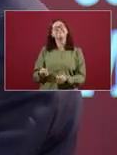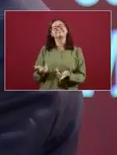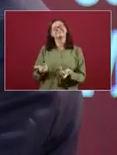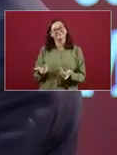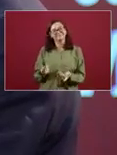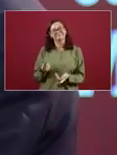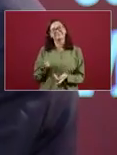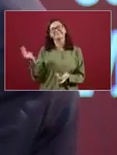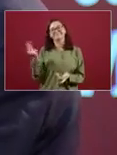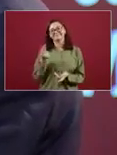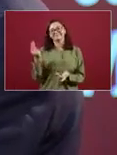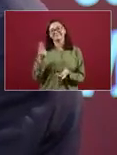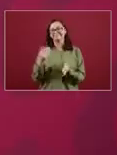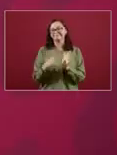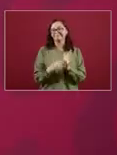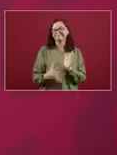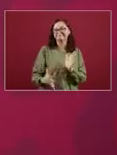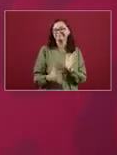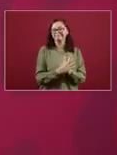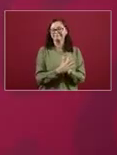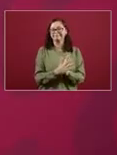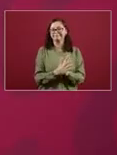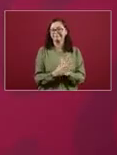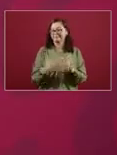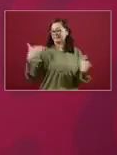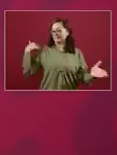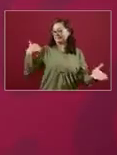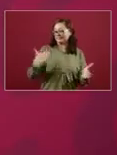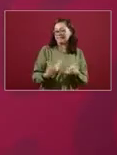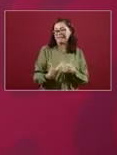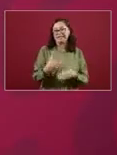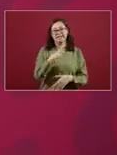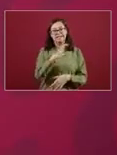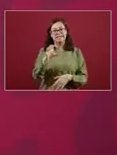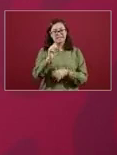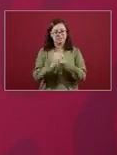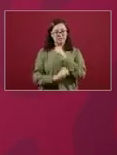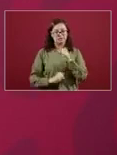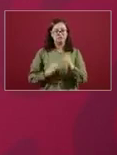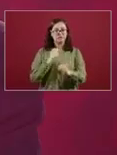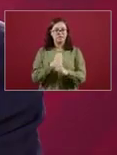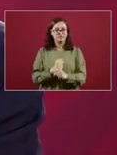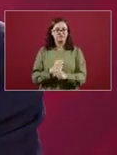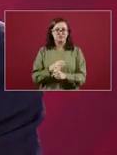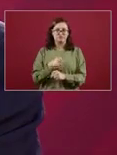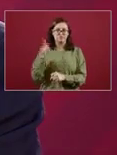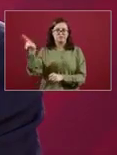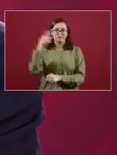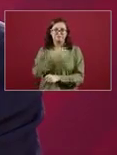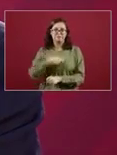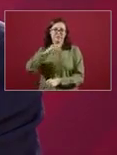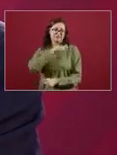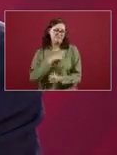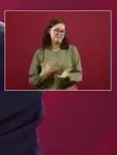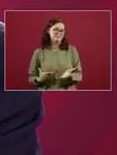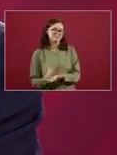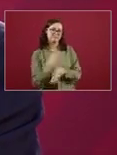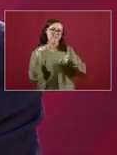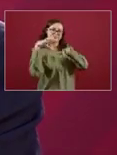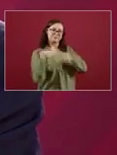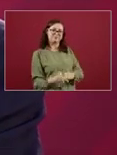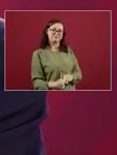Vamos, estamos en los 500 años de la conquista,